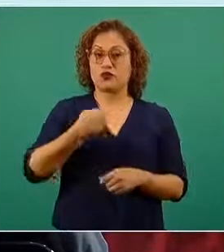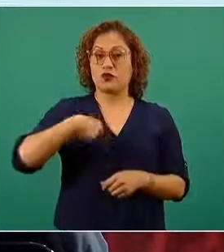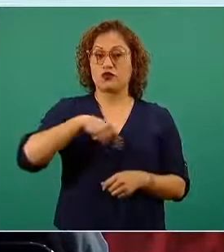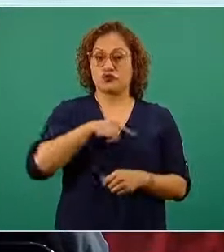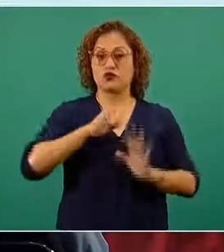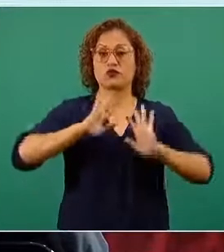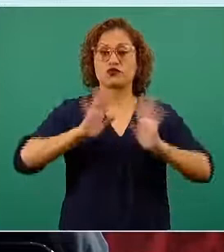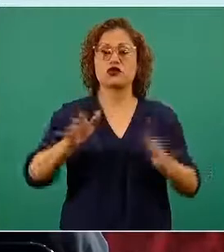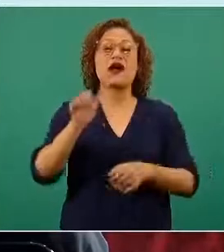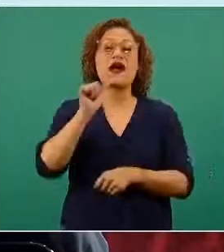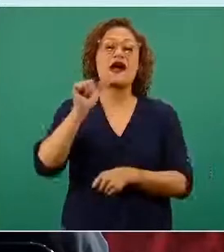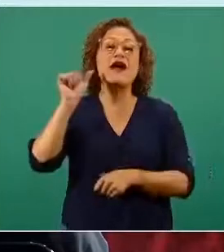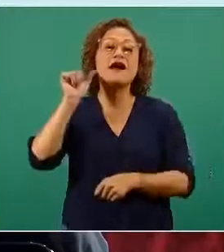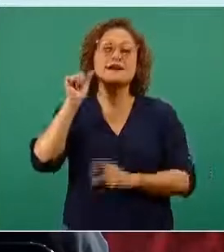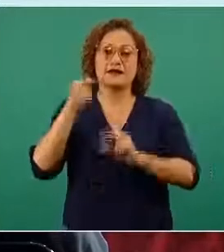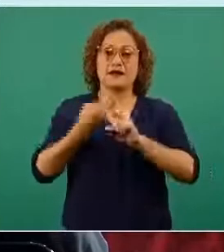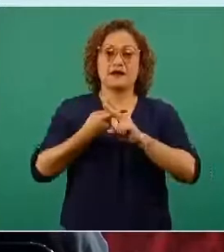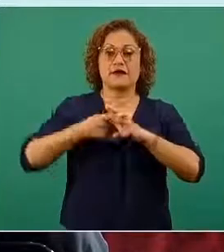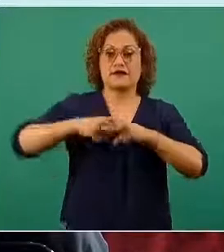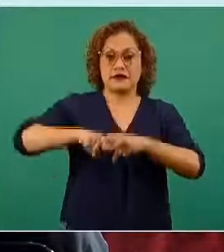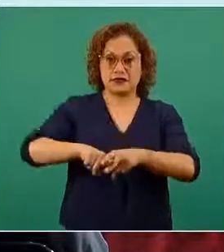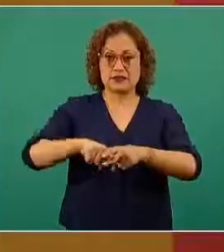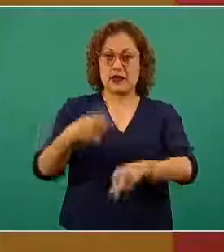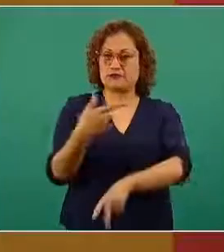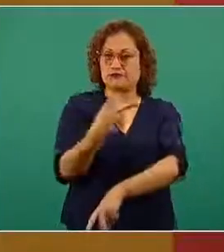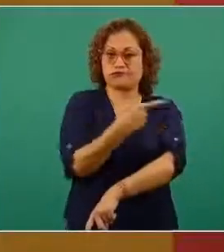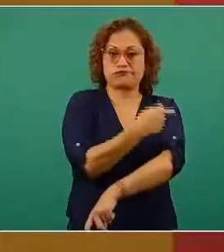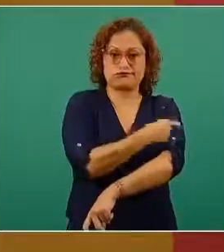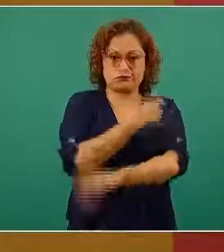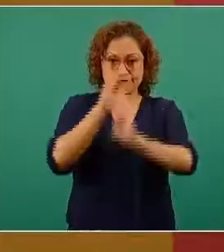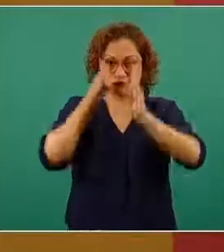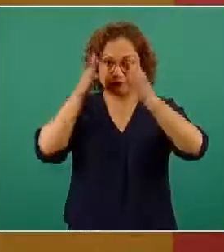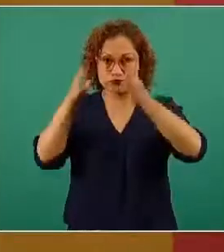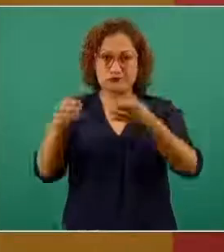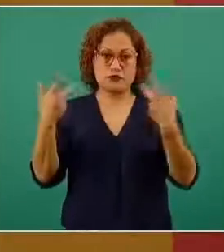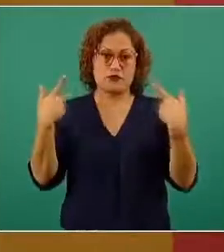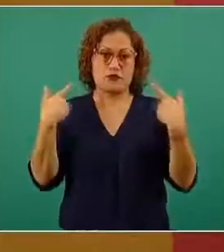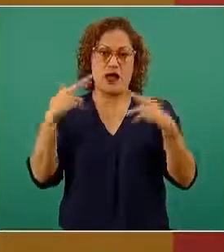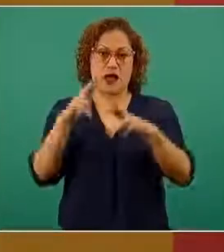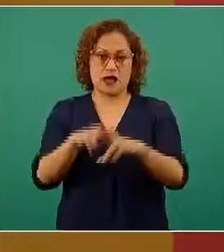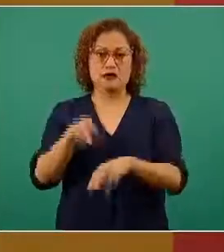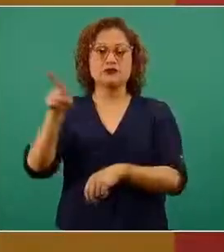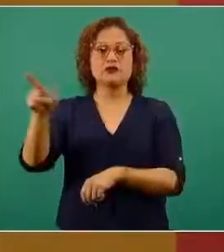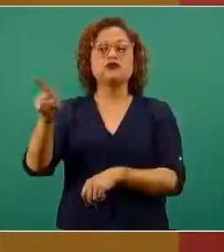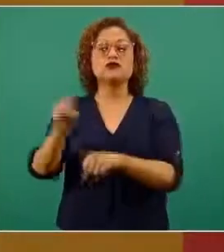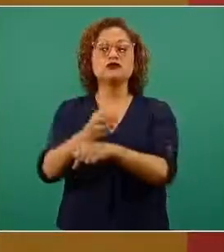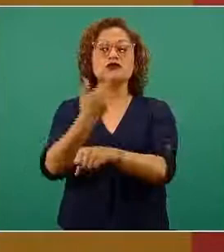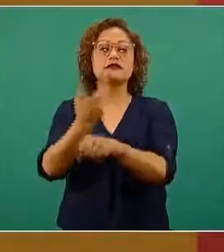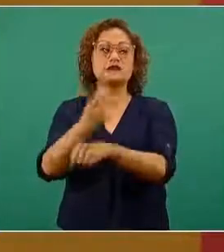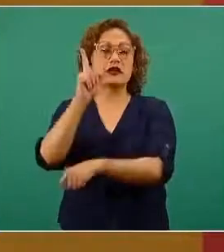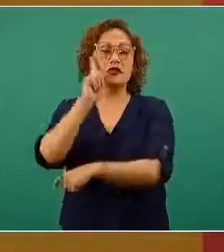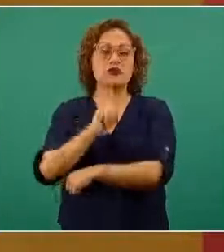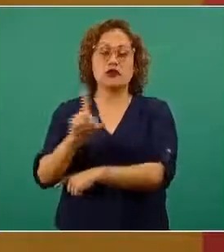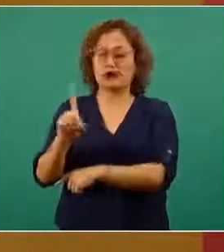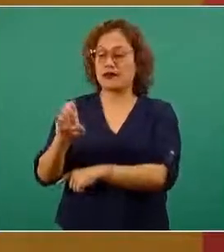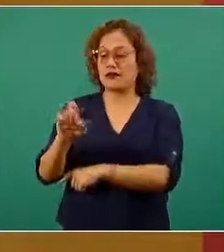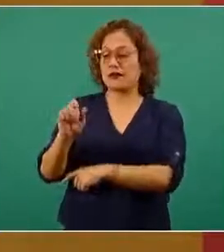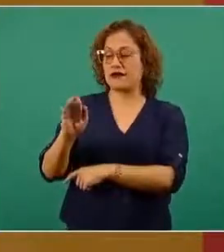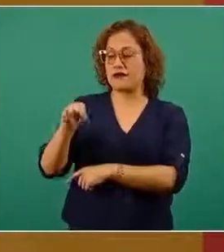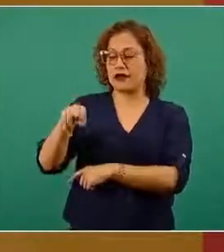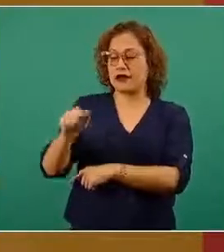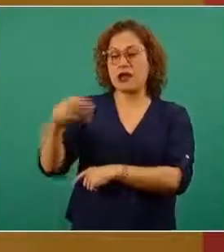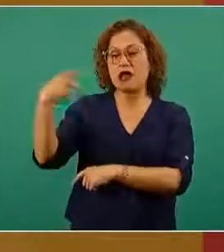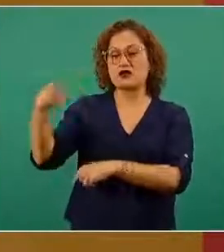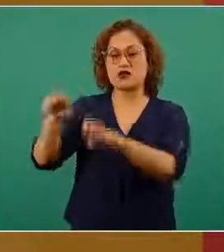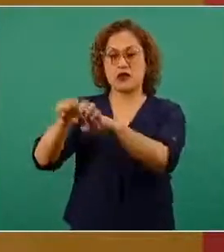empezado ayer, 20 de abril, con mucho éxito. La maestra Delfina Gómez Álvarez y su equipo